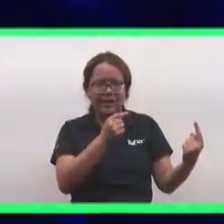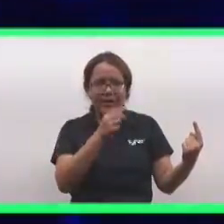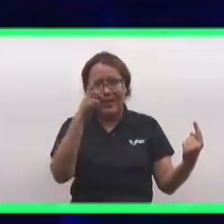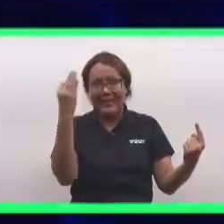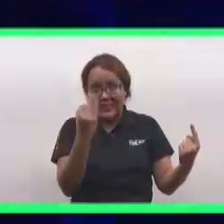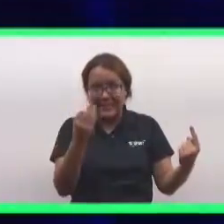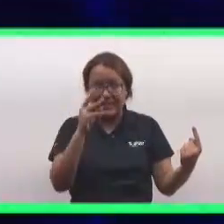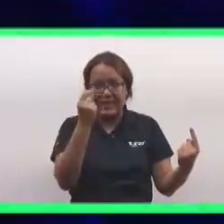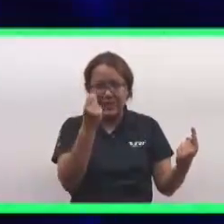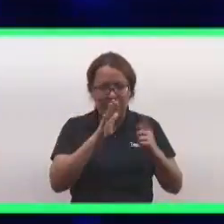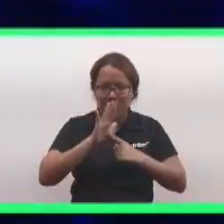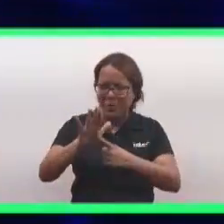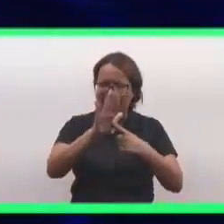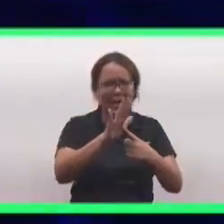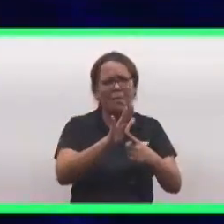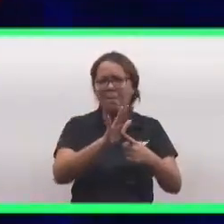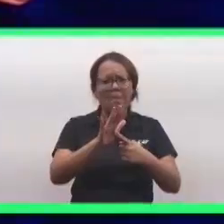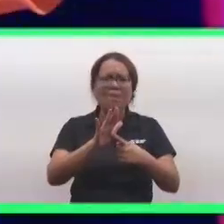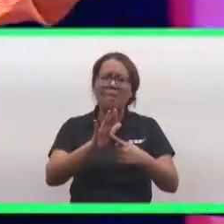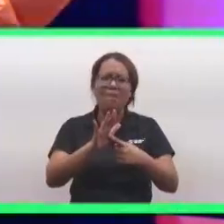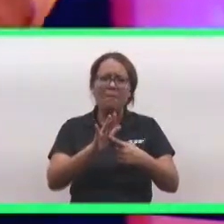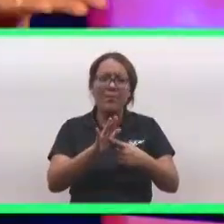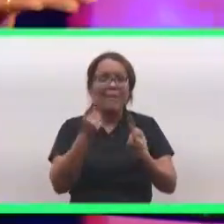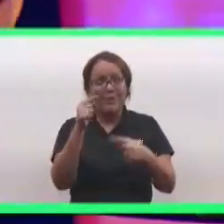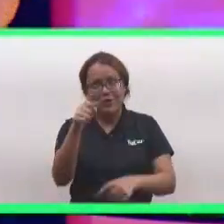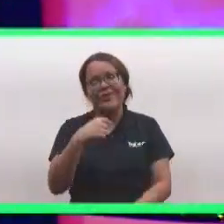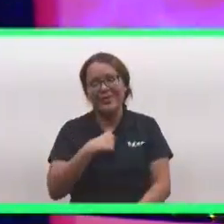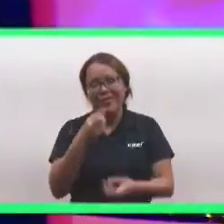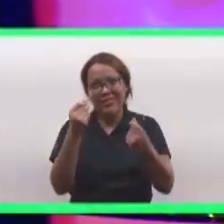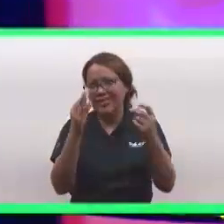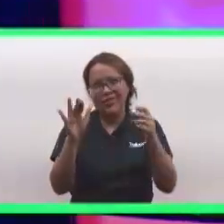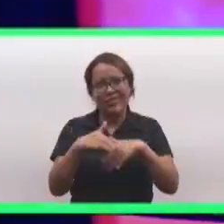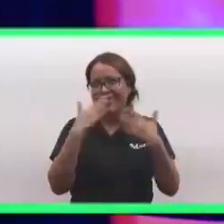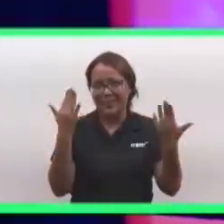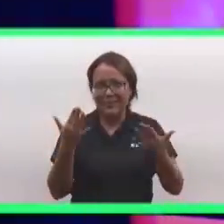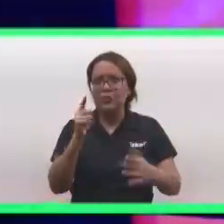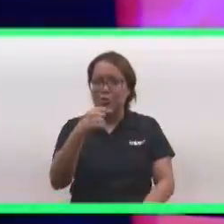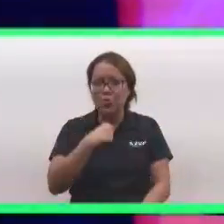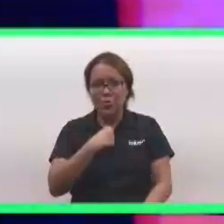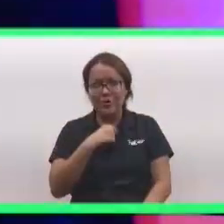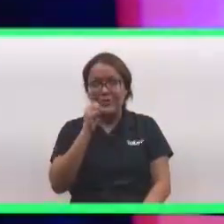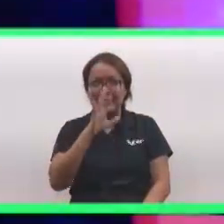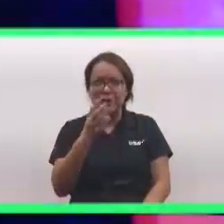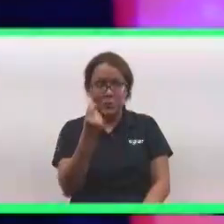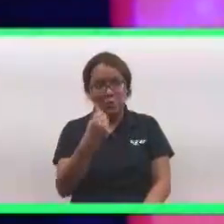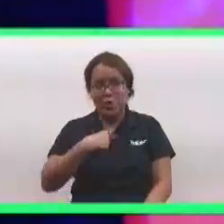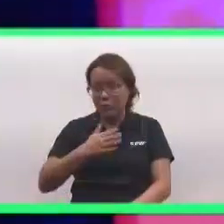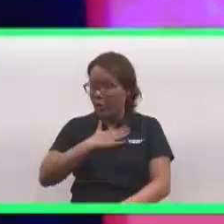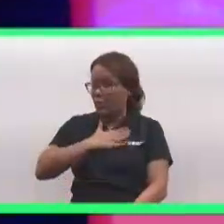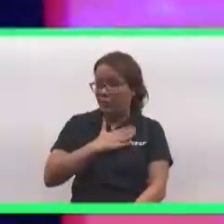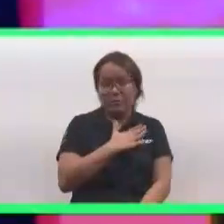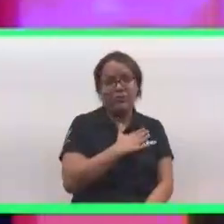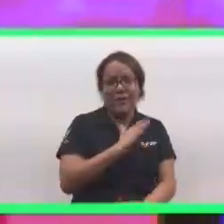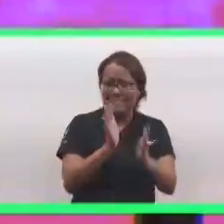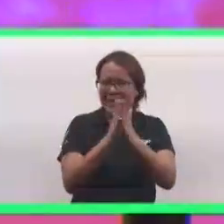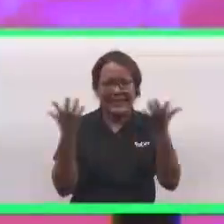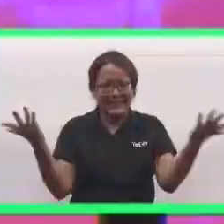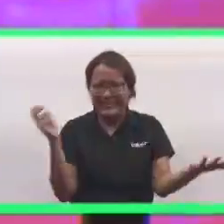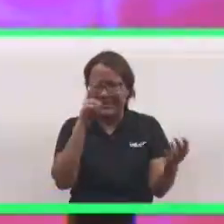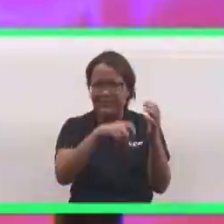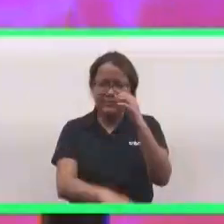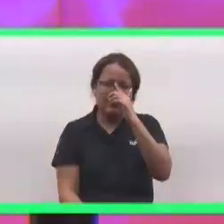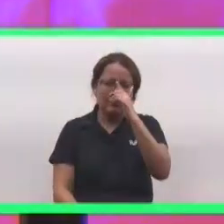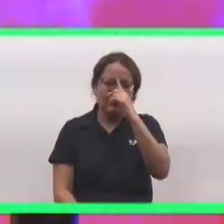que probar que tiene plata. Y nosotros, los que no tenemos plata, andamos queriendo probar que sí la tenemos. ¿Alguien dice amén conmigo el día de hoy?